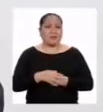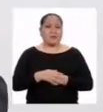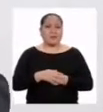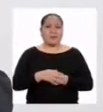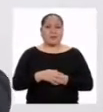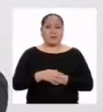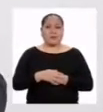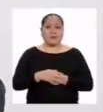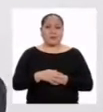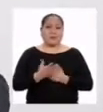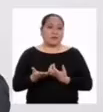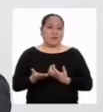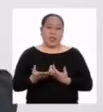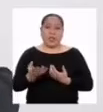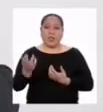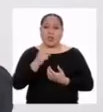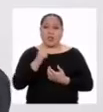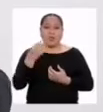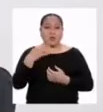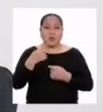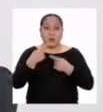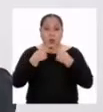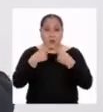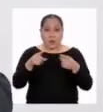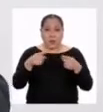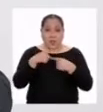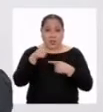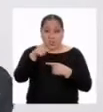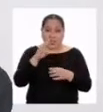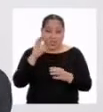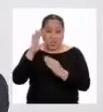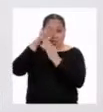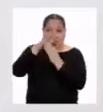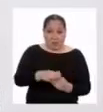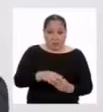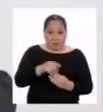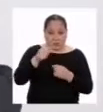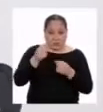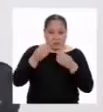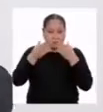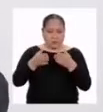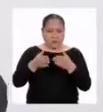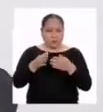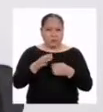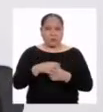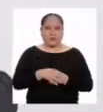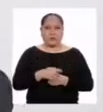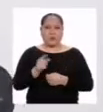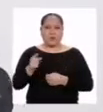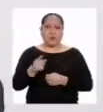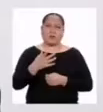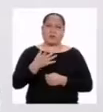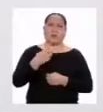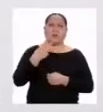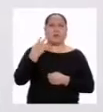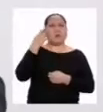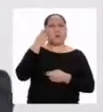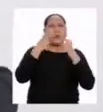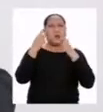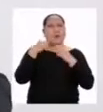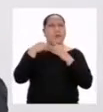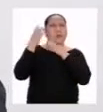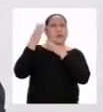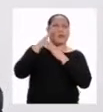Además, no siempre los mensajes discriminatorios son muy explícitos y eso hace más